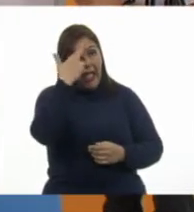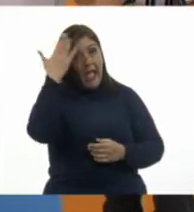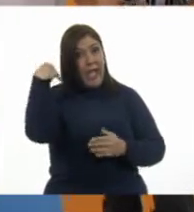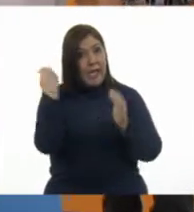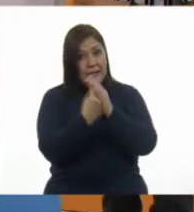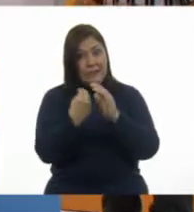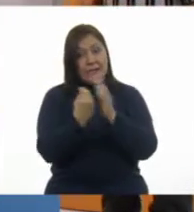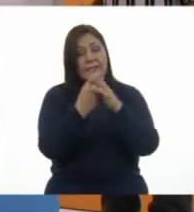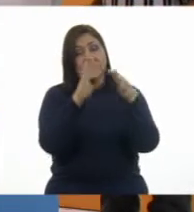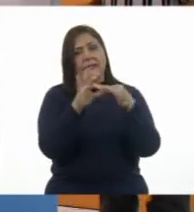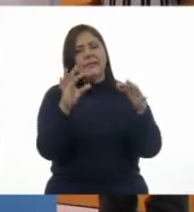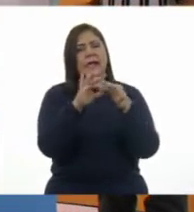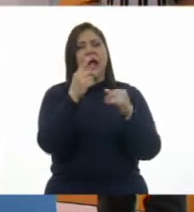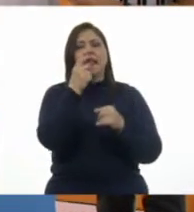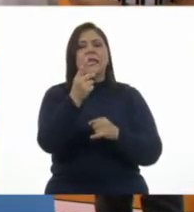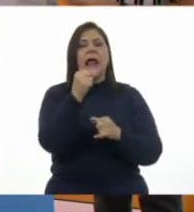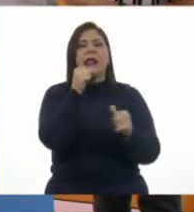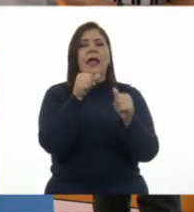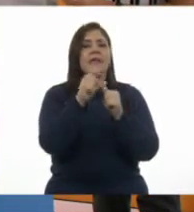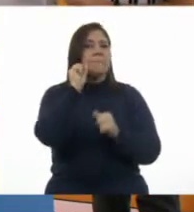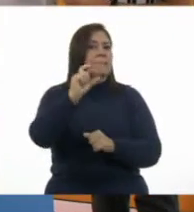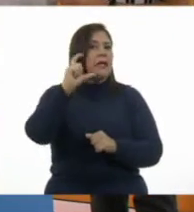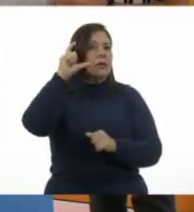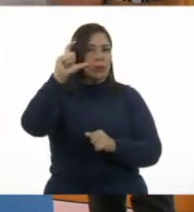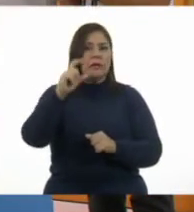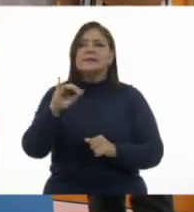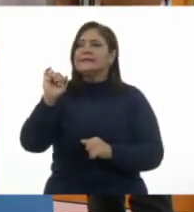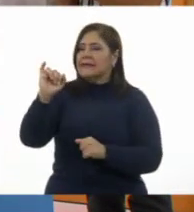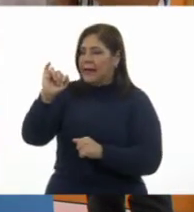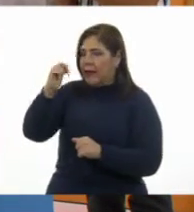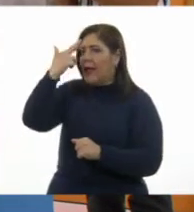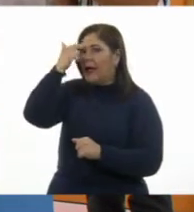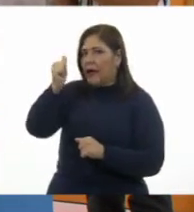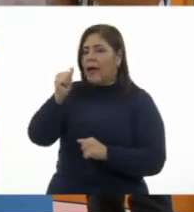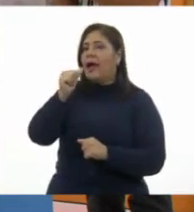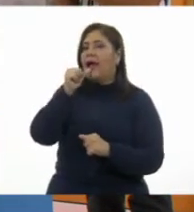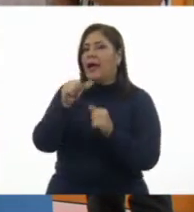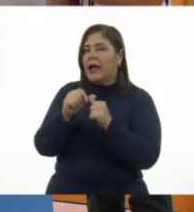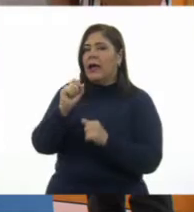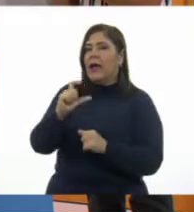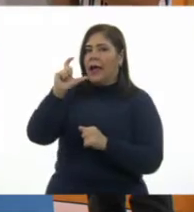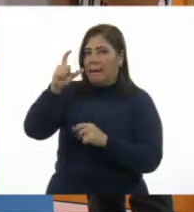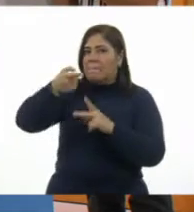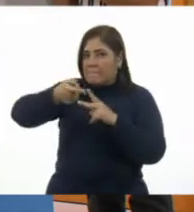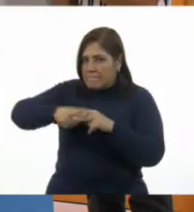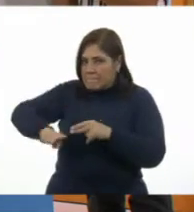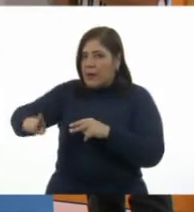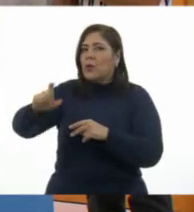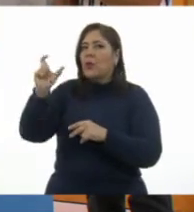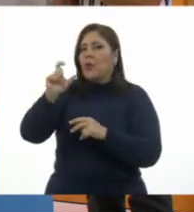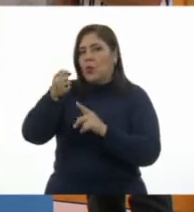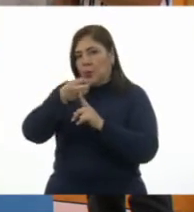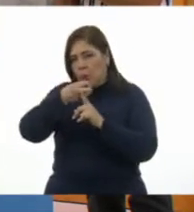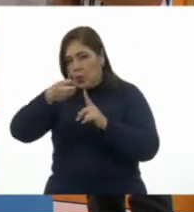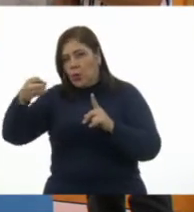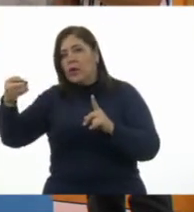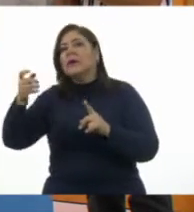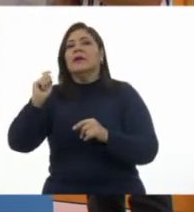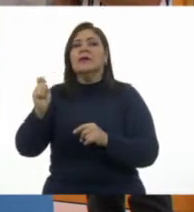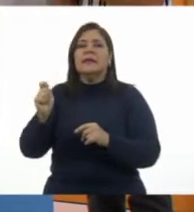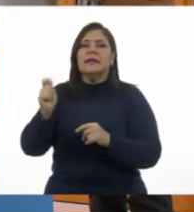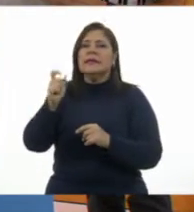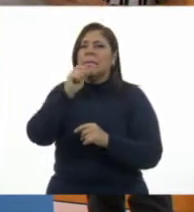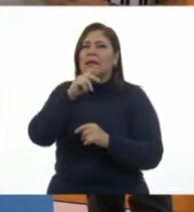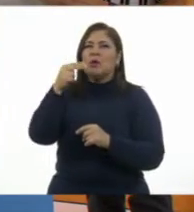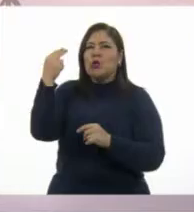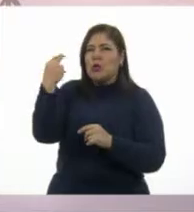anterior hablamos de las mayúsculas? Cierto, mayúsculas. Al inicio de una oración, mayúscula en el nombre propio